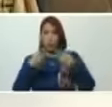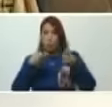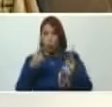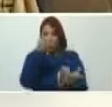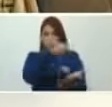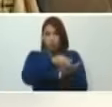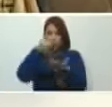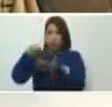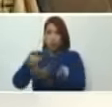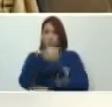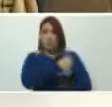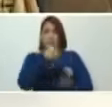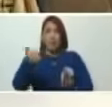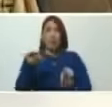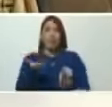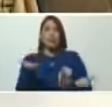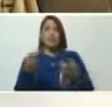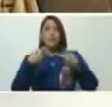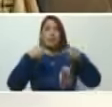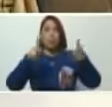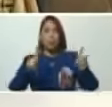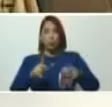inversión en cada servicio público.